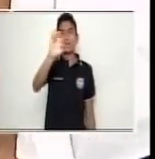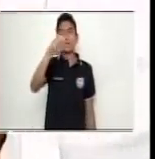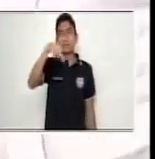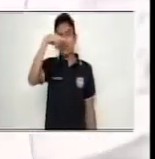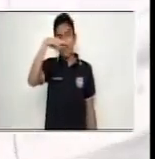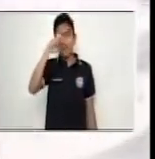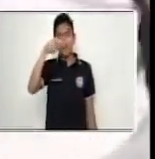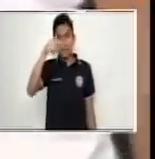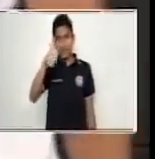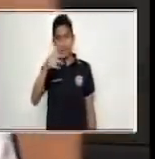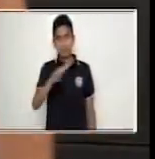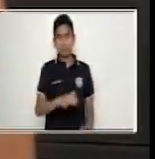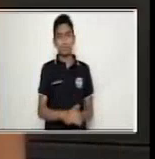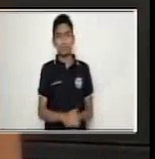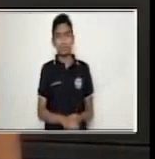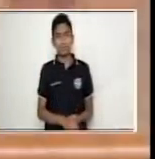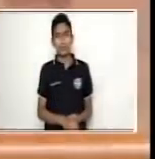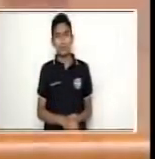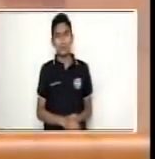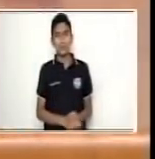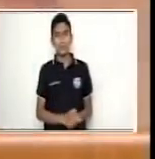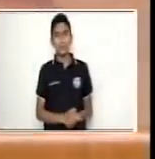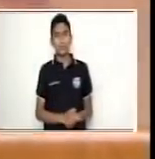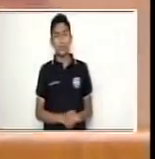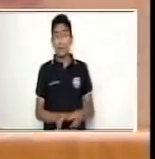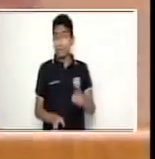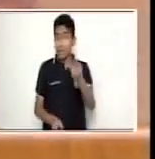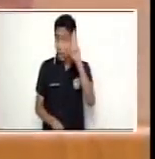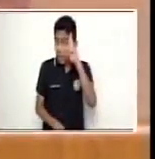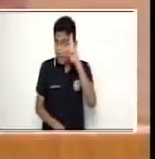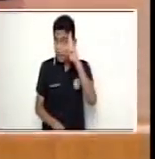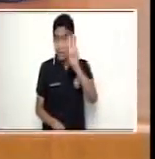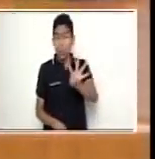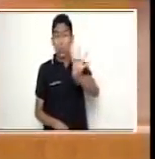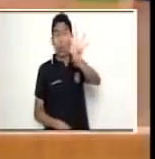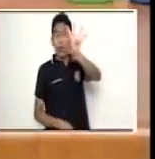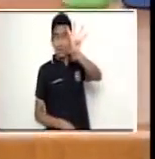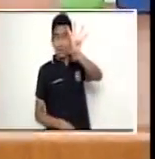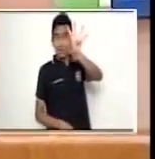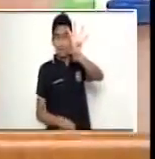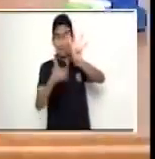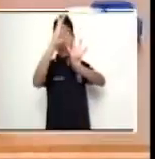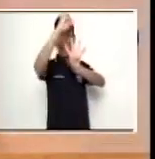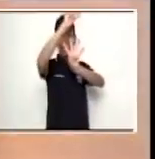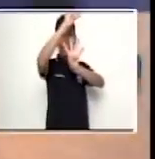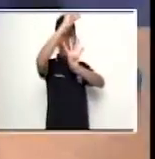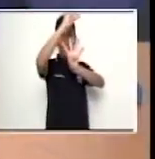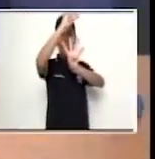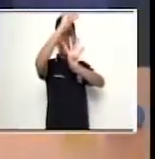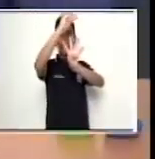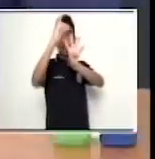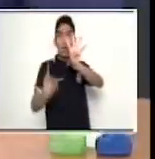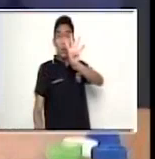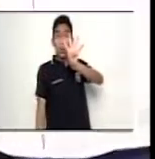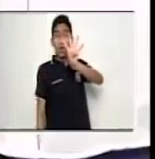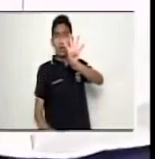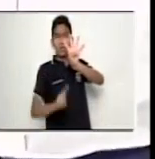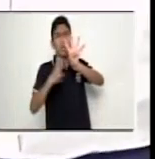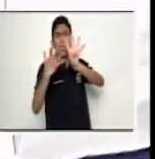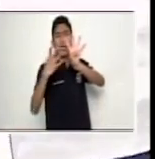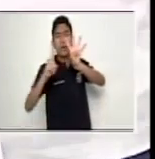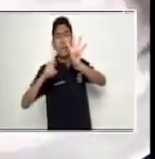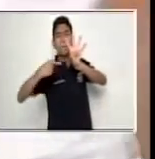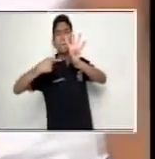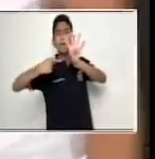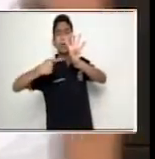4. Tomas 4 tapones y le vamos a restar el número